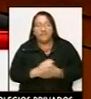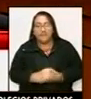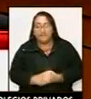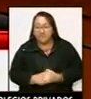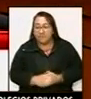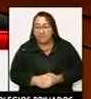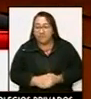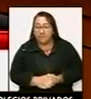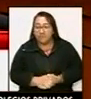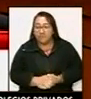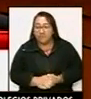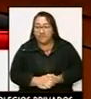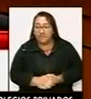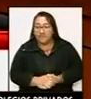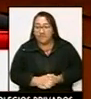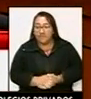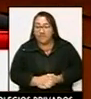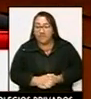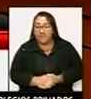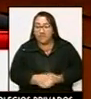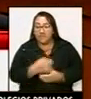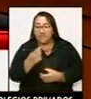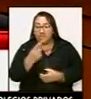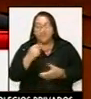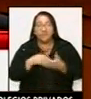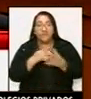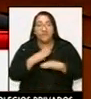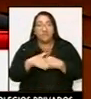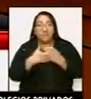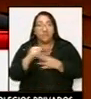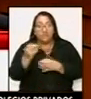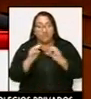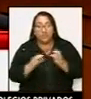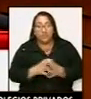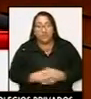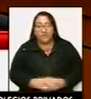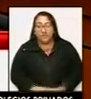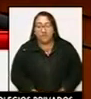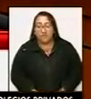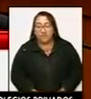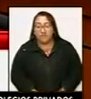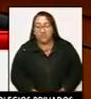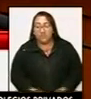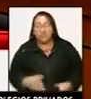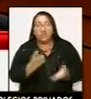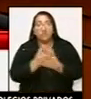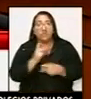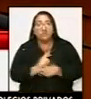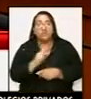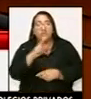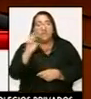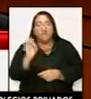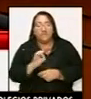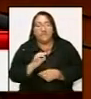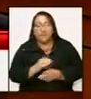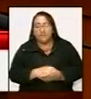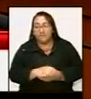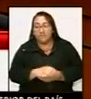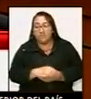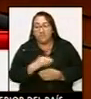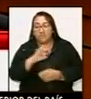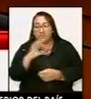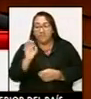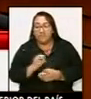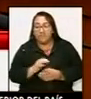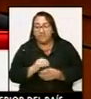Quiero decir, simplemente a través de presupuesto para educación daban 2%,